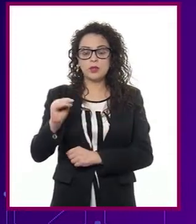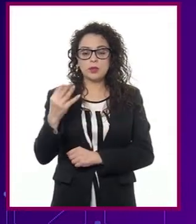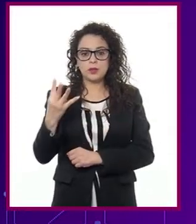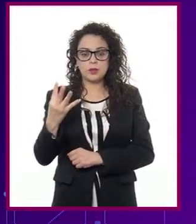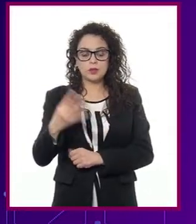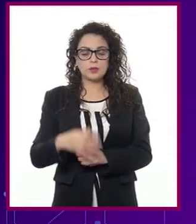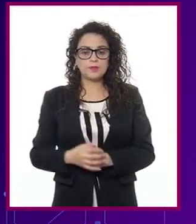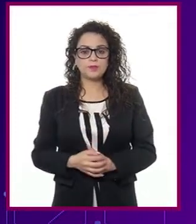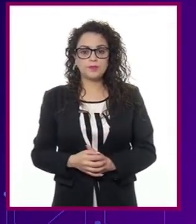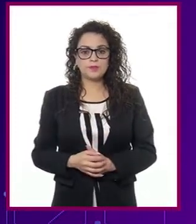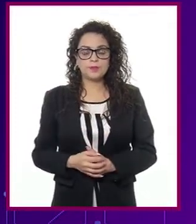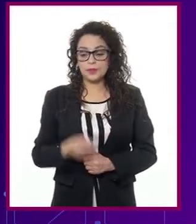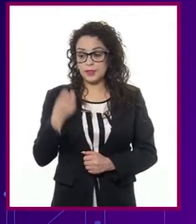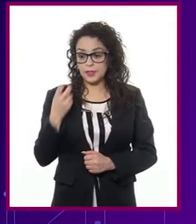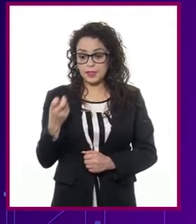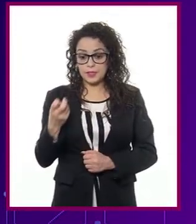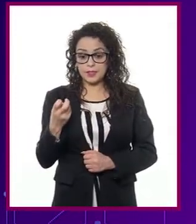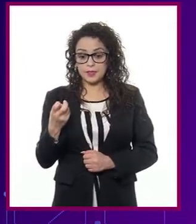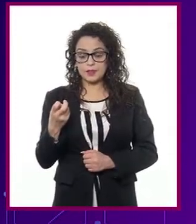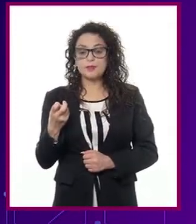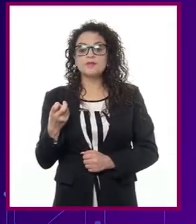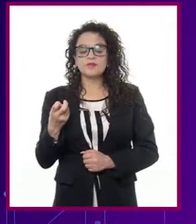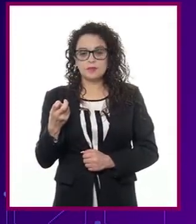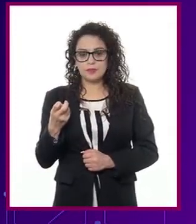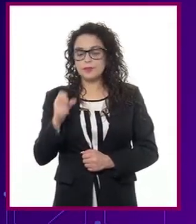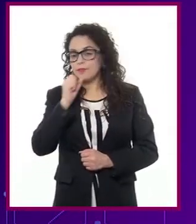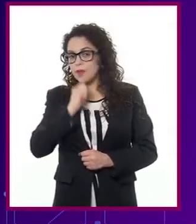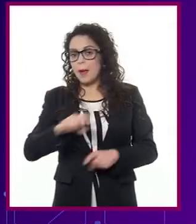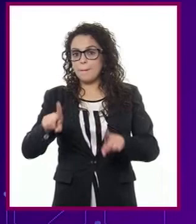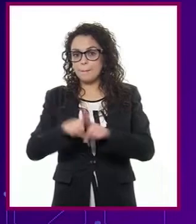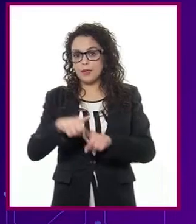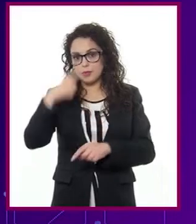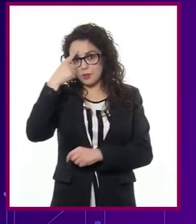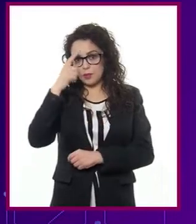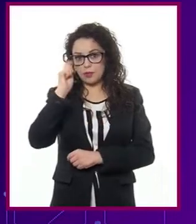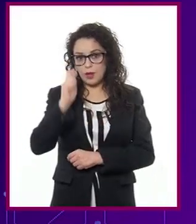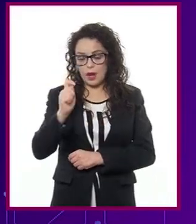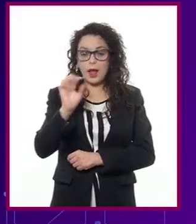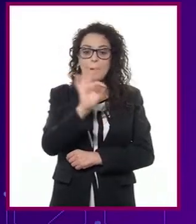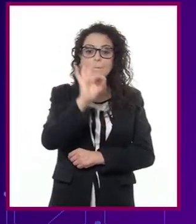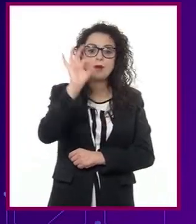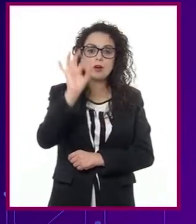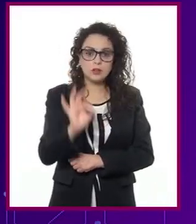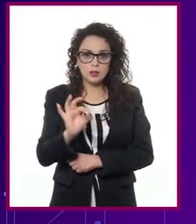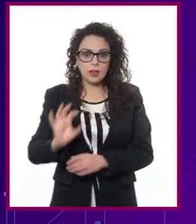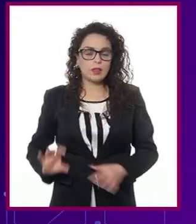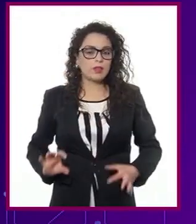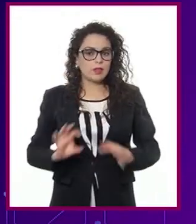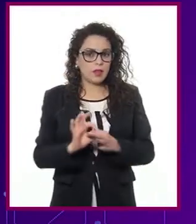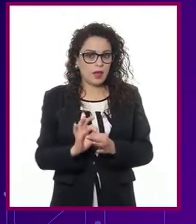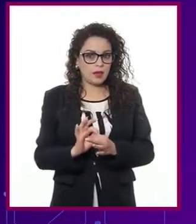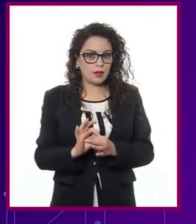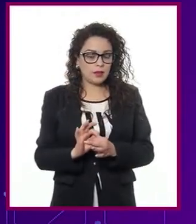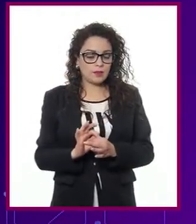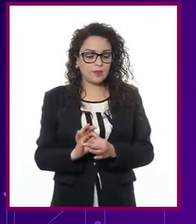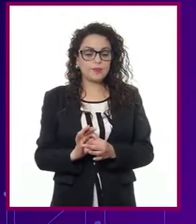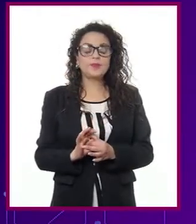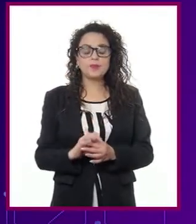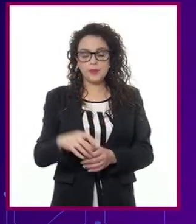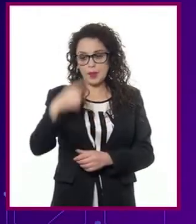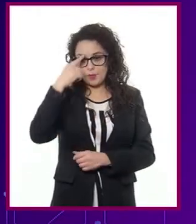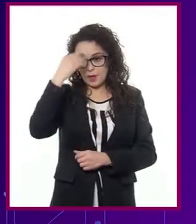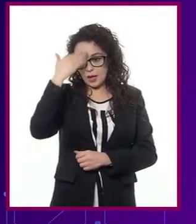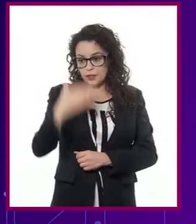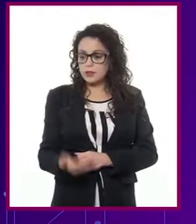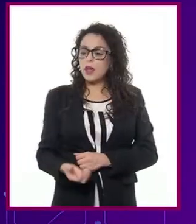1.6494. Esta constante debe ser la misma para la razón de los porcentajes. Por lo tanto, para encontrar el